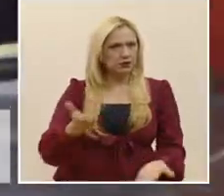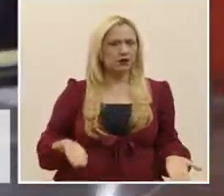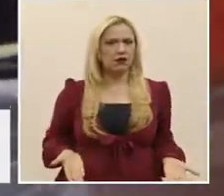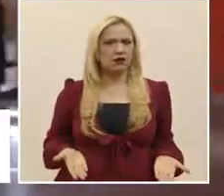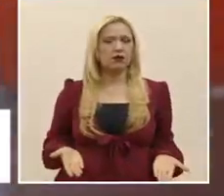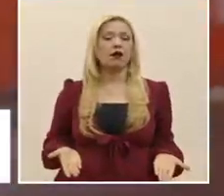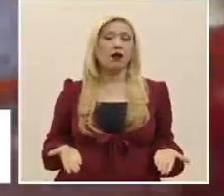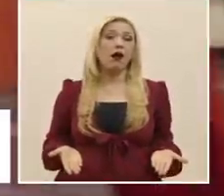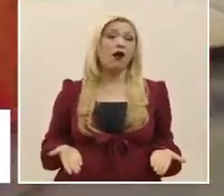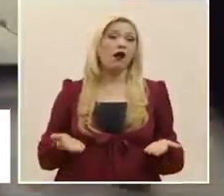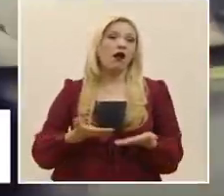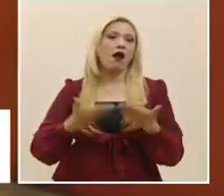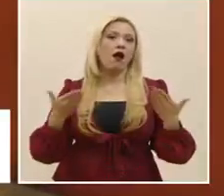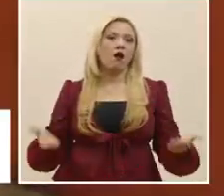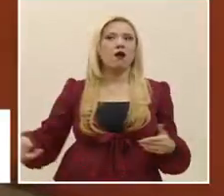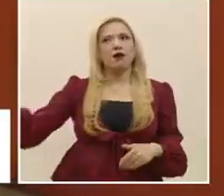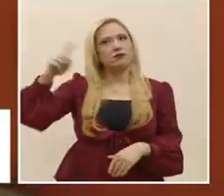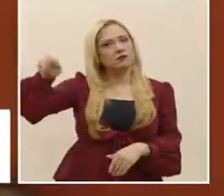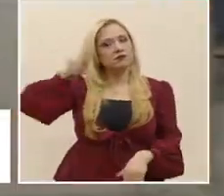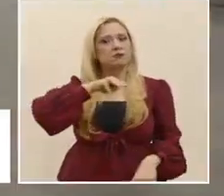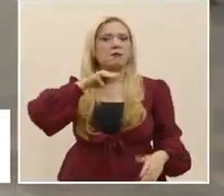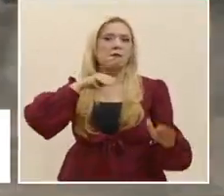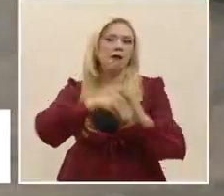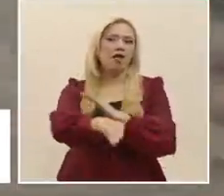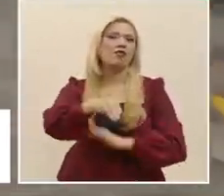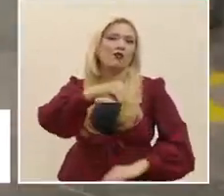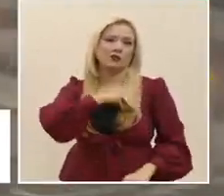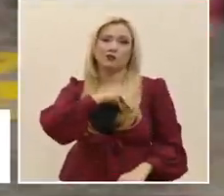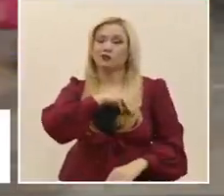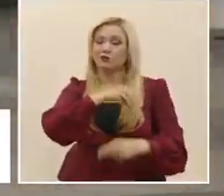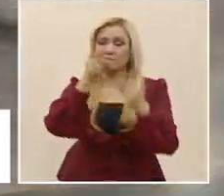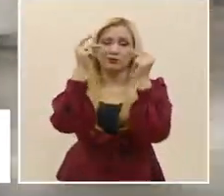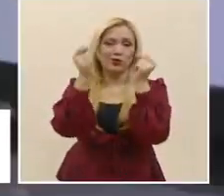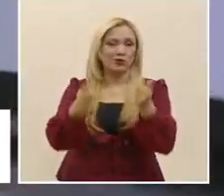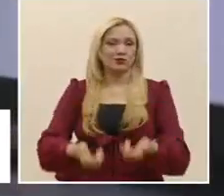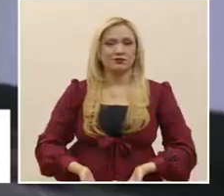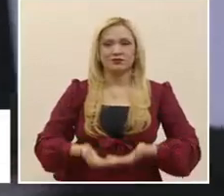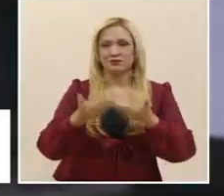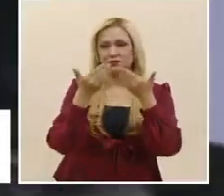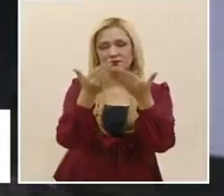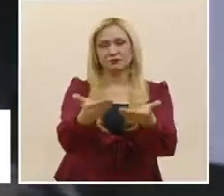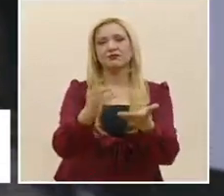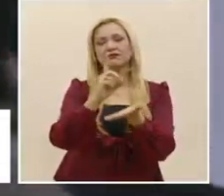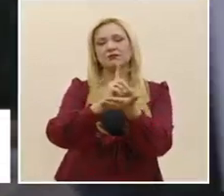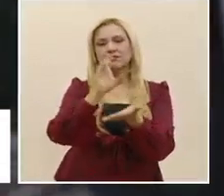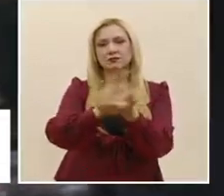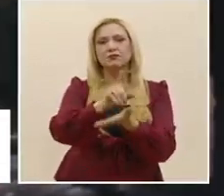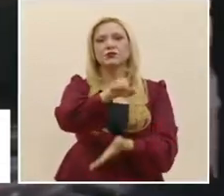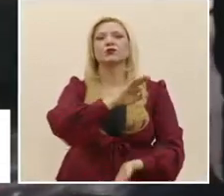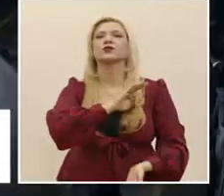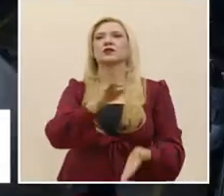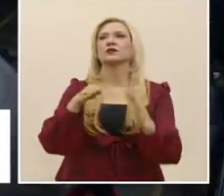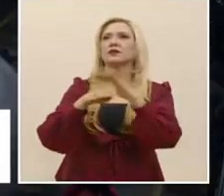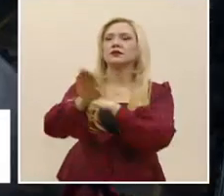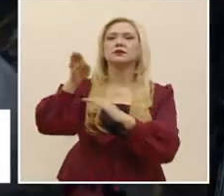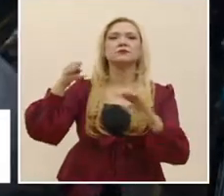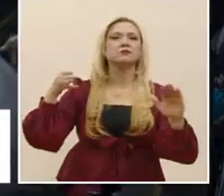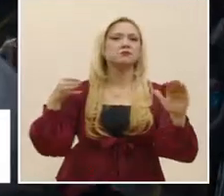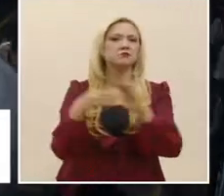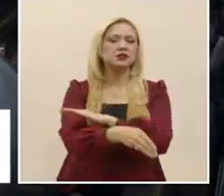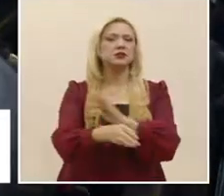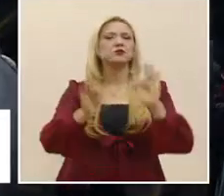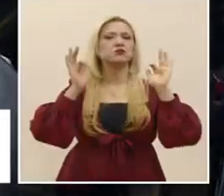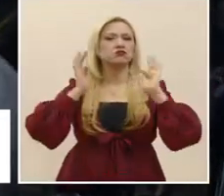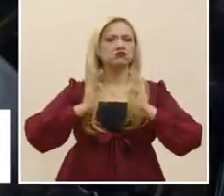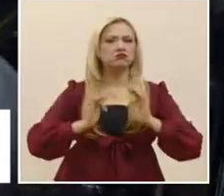esta resolución, las autoridades tendrán que implementar acciones inmediatas para asegurar que las personas con discapacidad puedan usar el metro con la